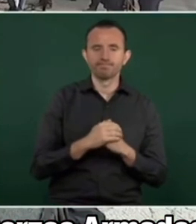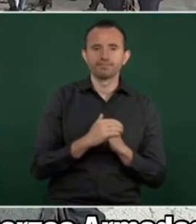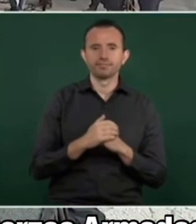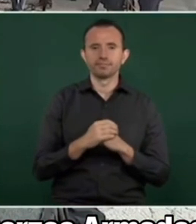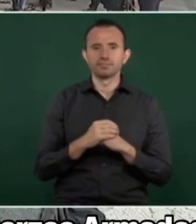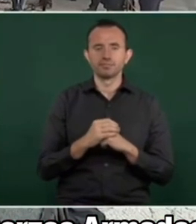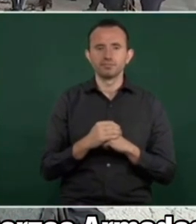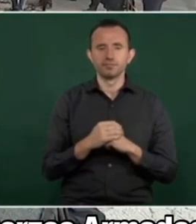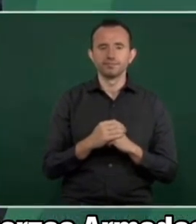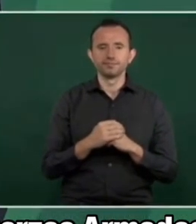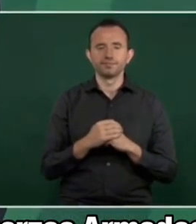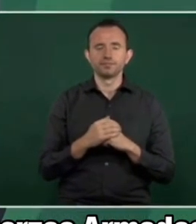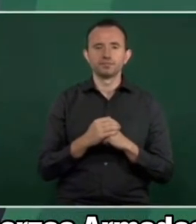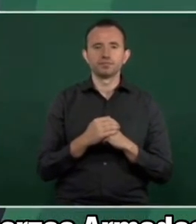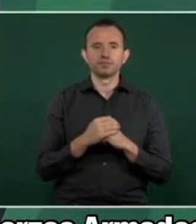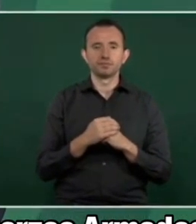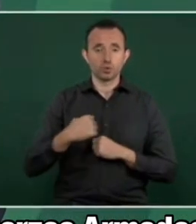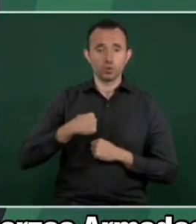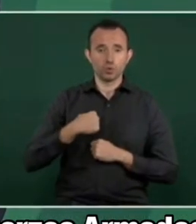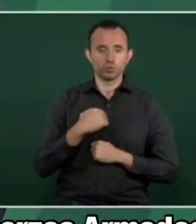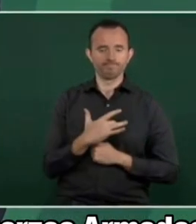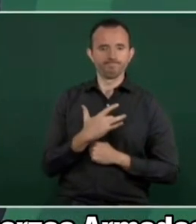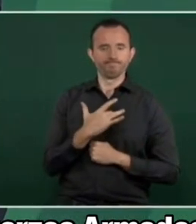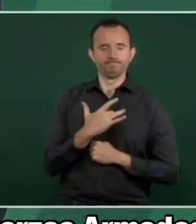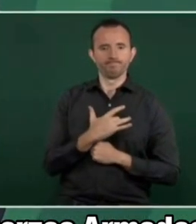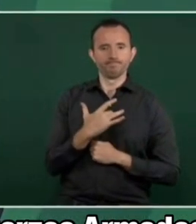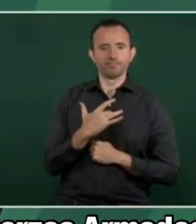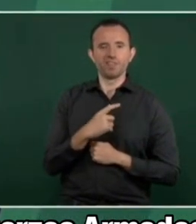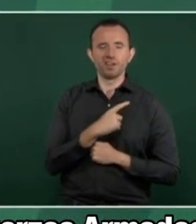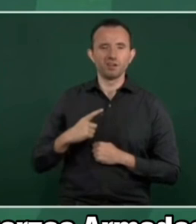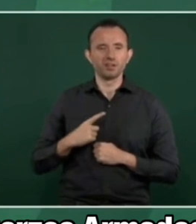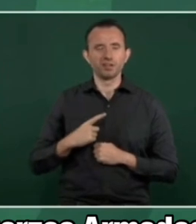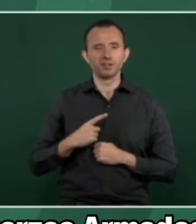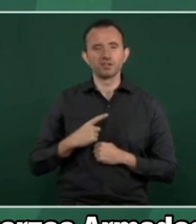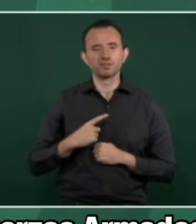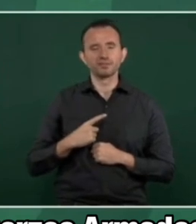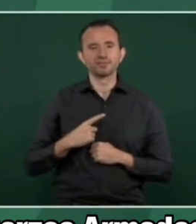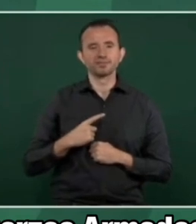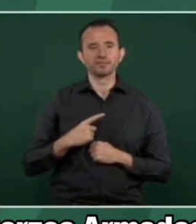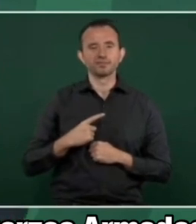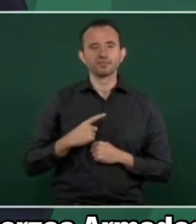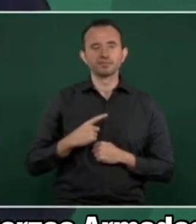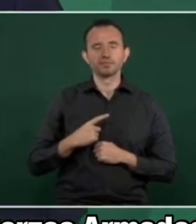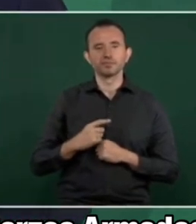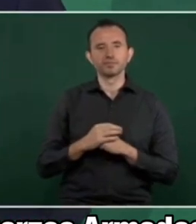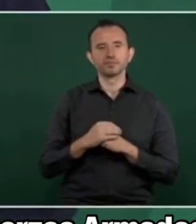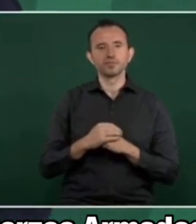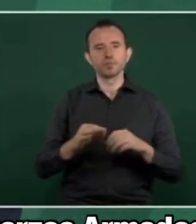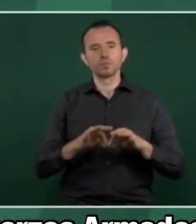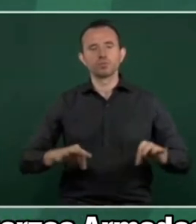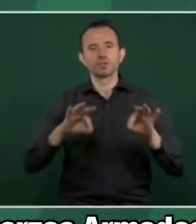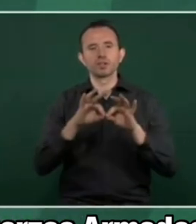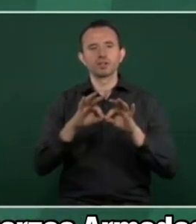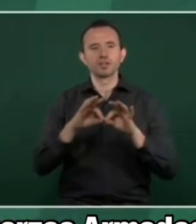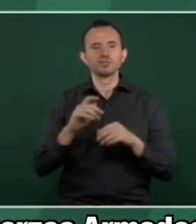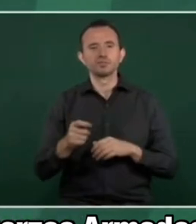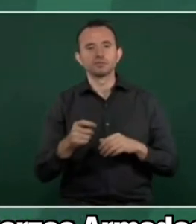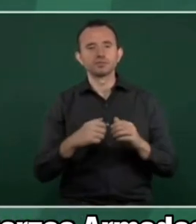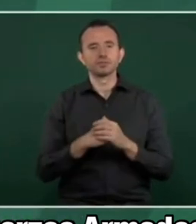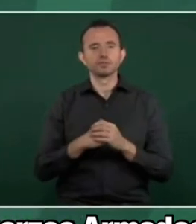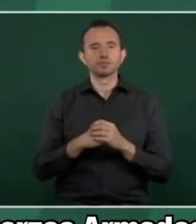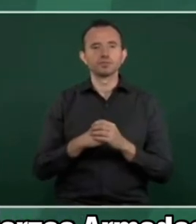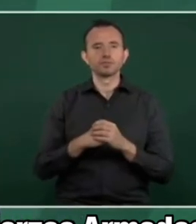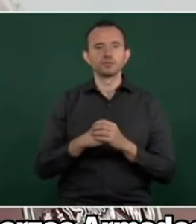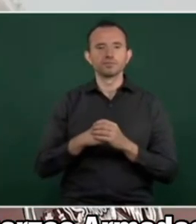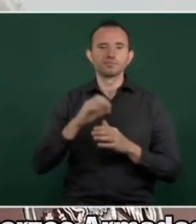yo siento que debe de tomarse en cuenta que la actuación más